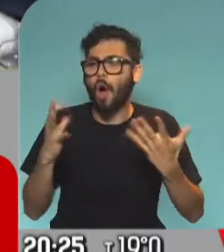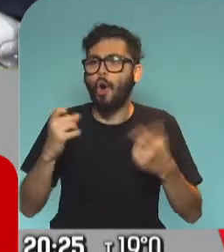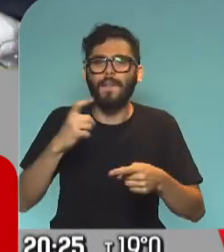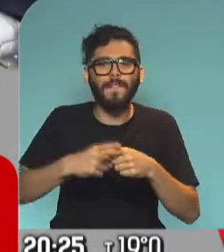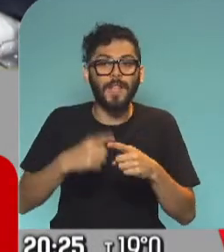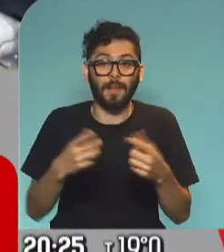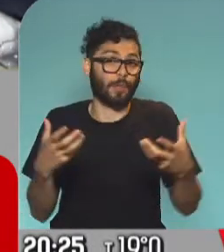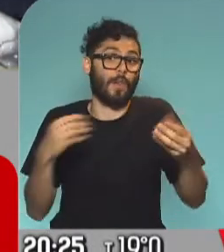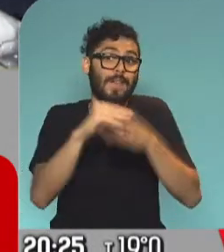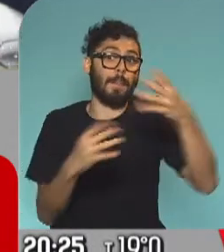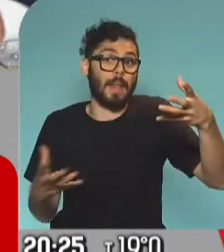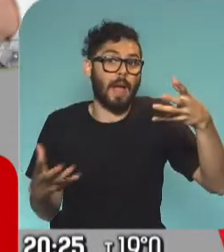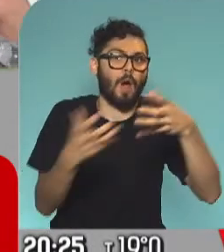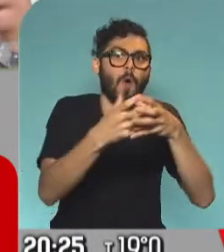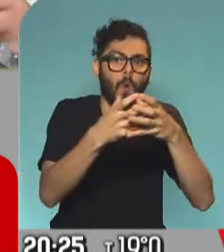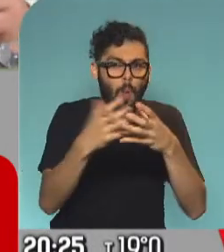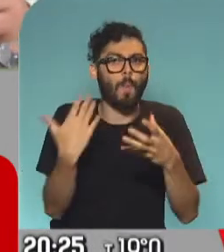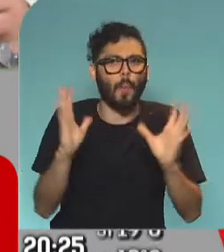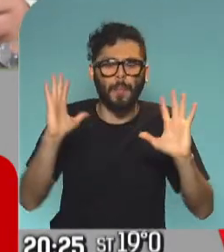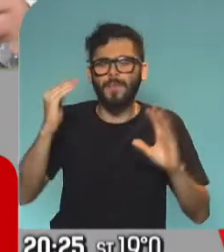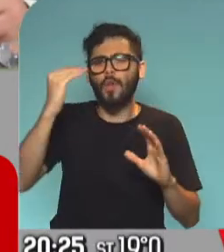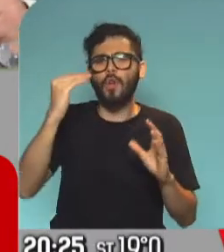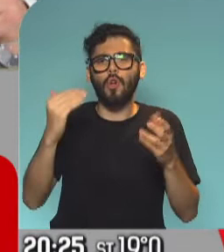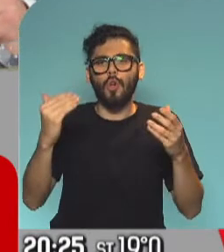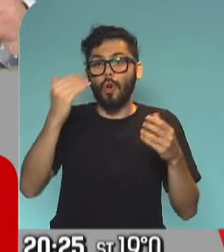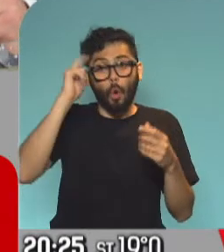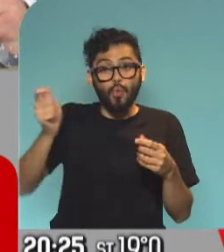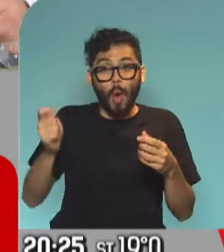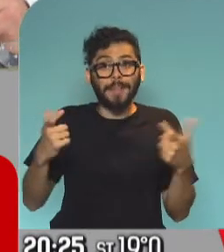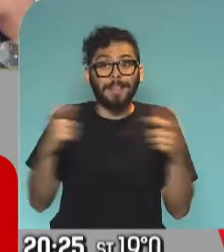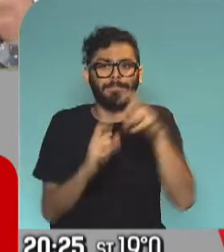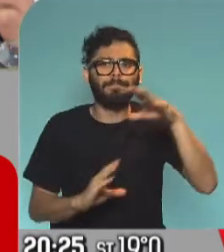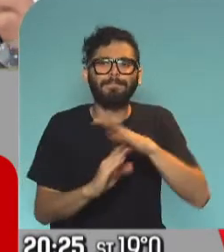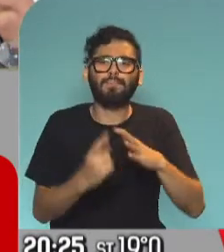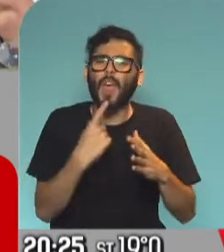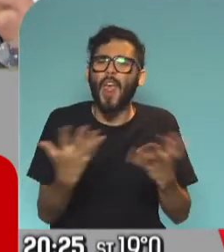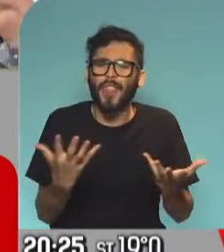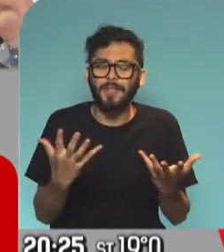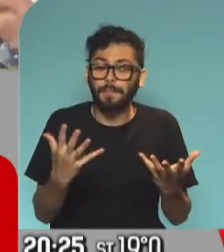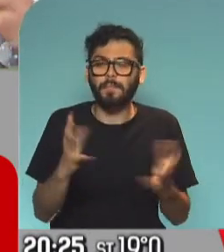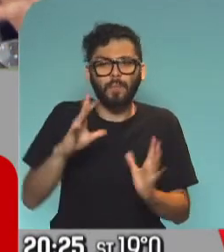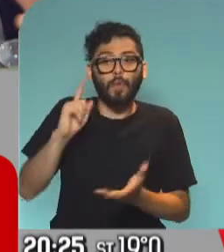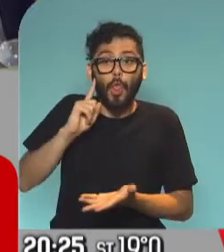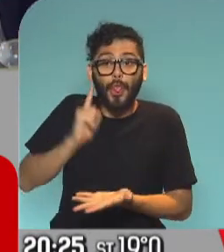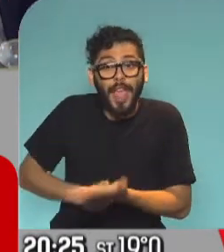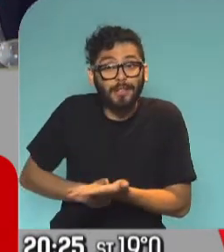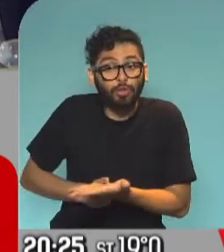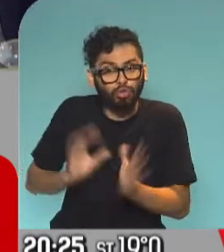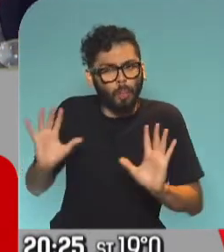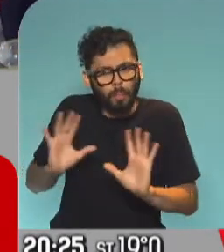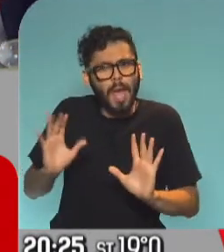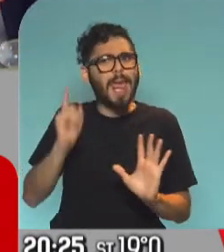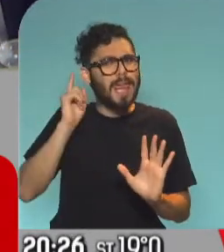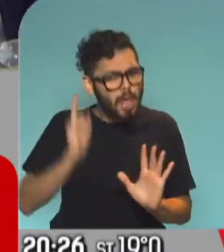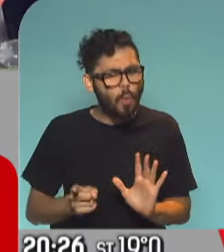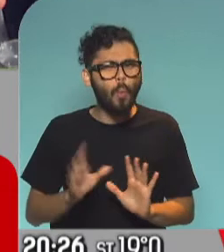de año con sus familiares. Claro. ¿Qué es lo que dice la Corte Suprema? Que independientemente de esa decisión, debe